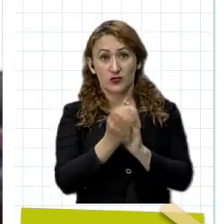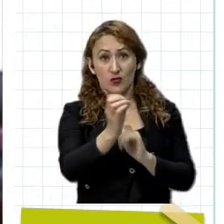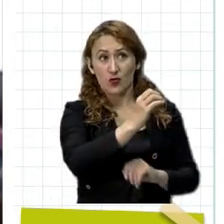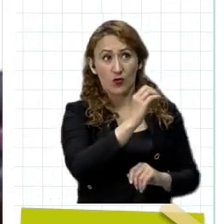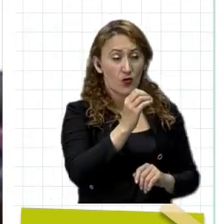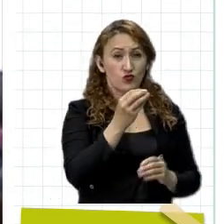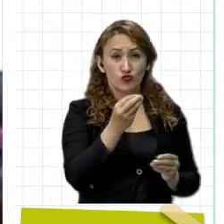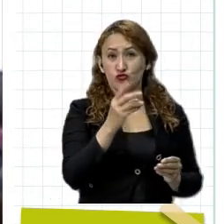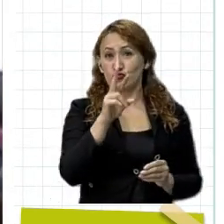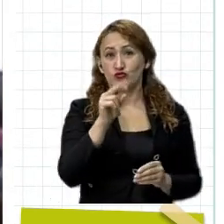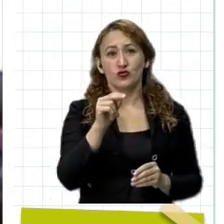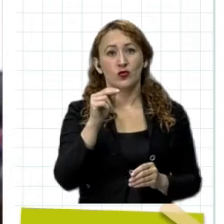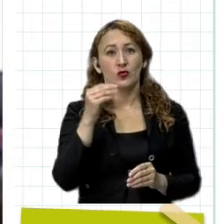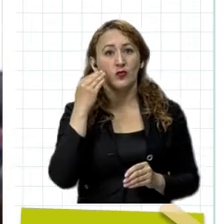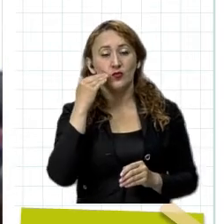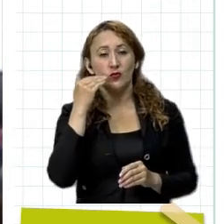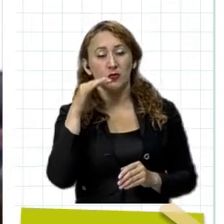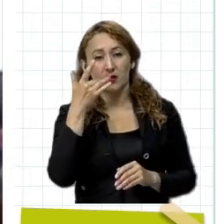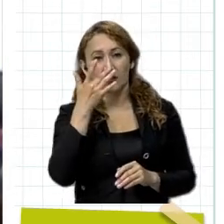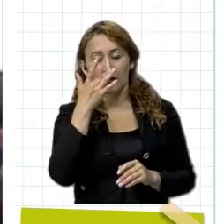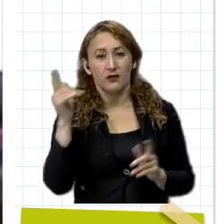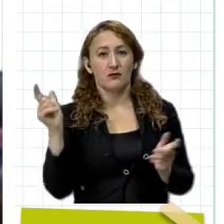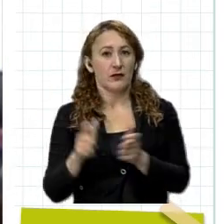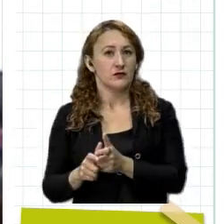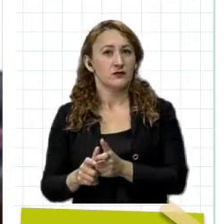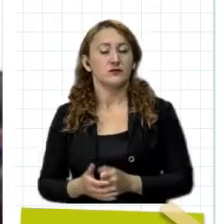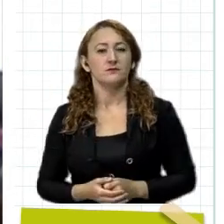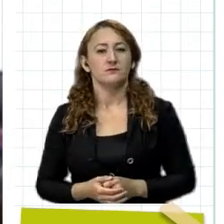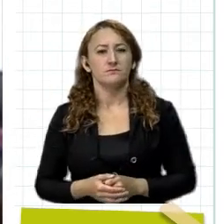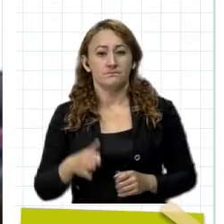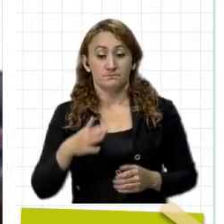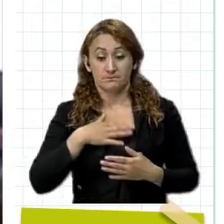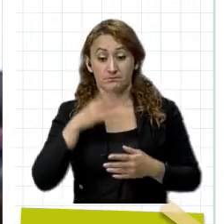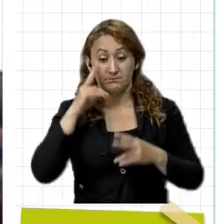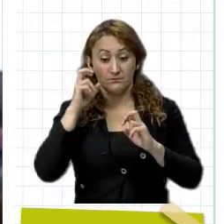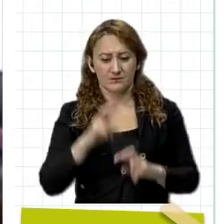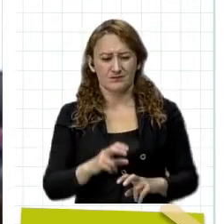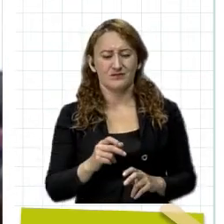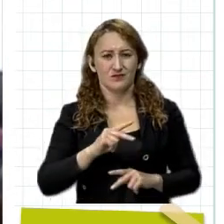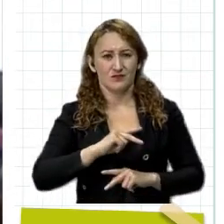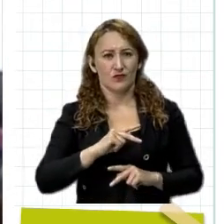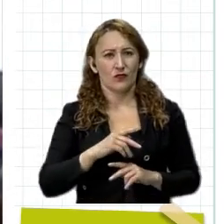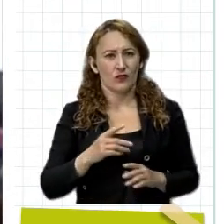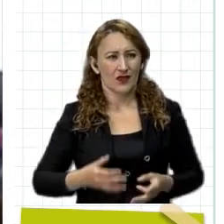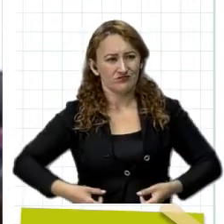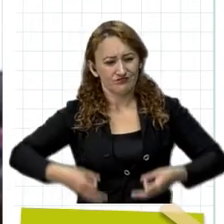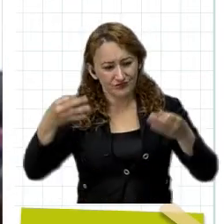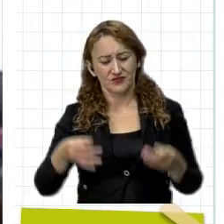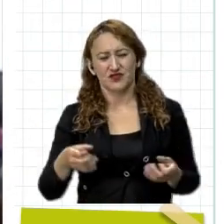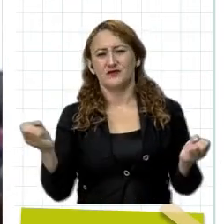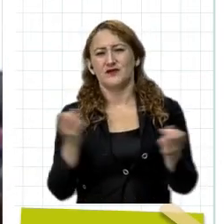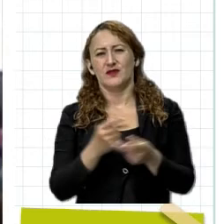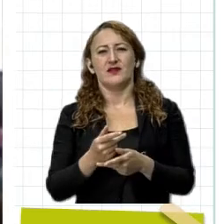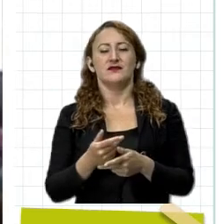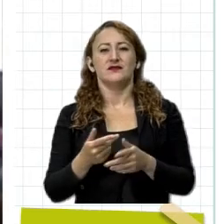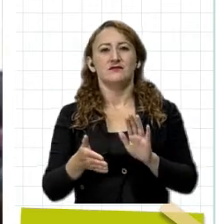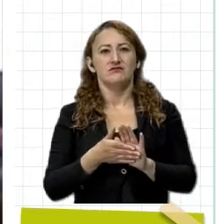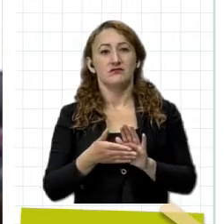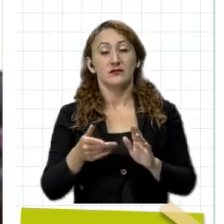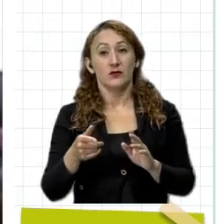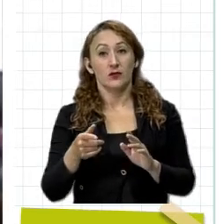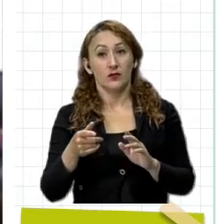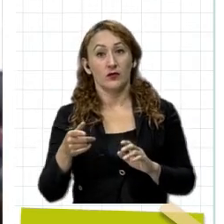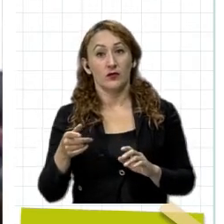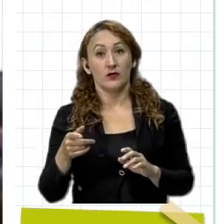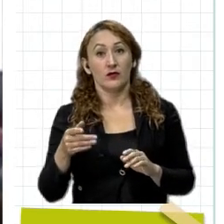minoría. Los resultados de mis propias investigaciones confirman la fuerte violencia que dicen haber sufrido estas